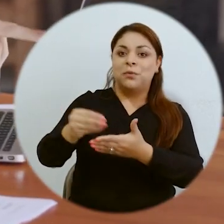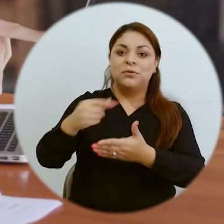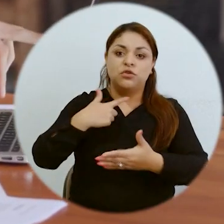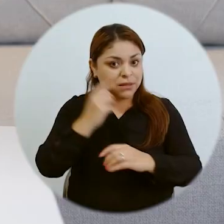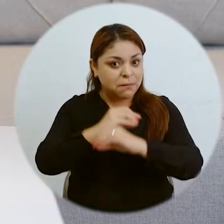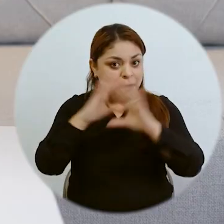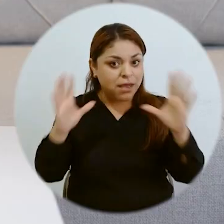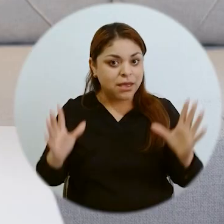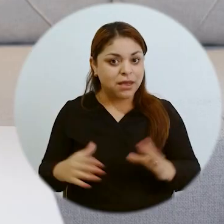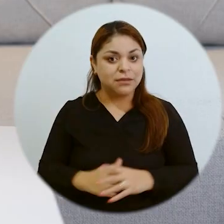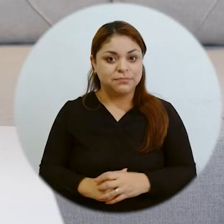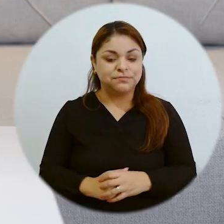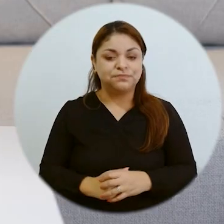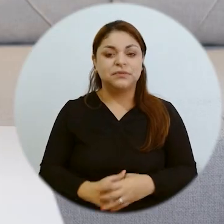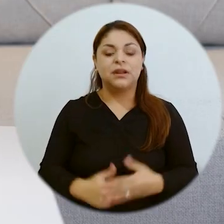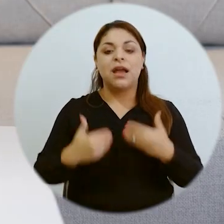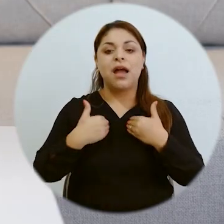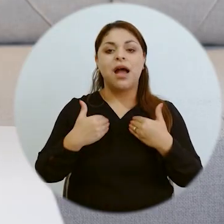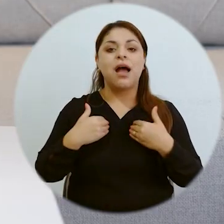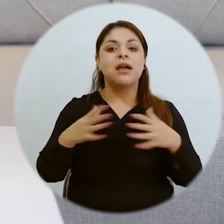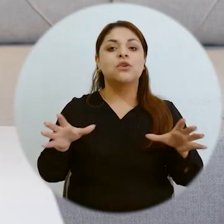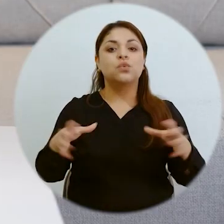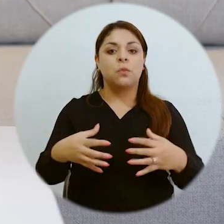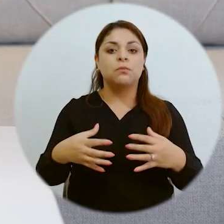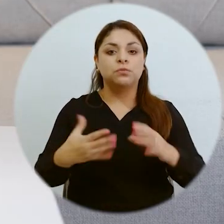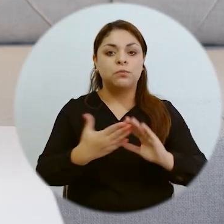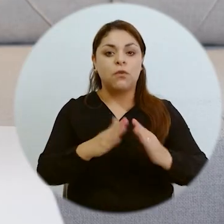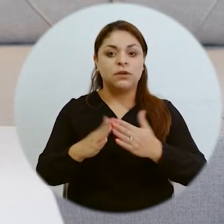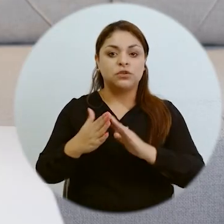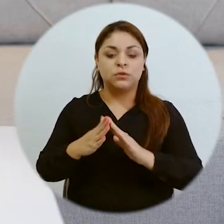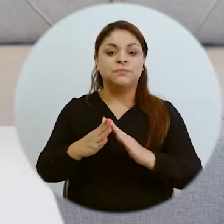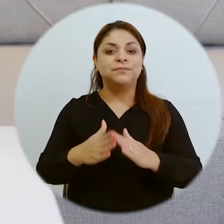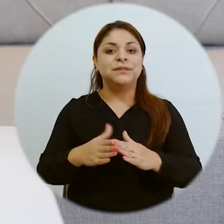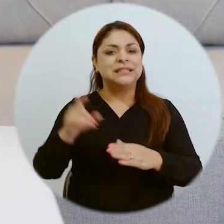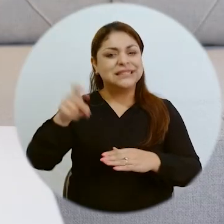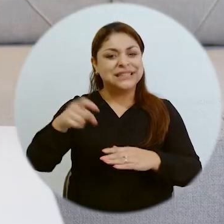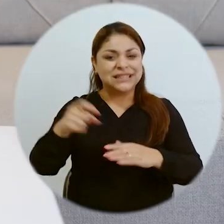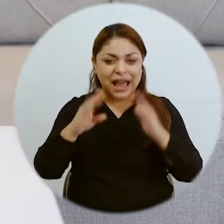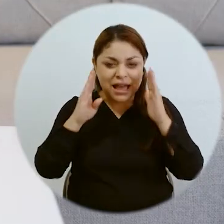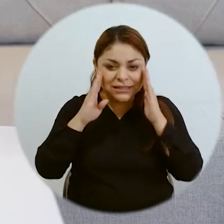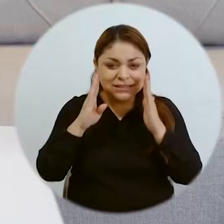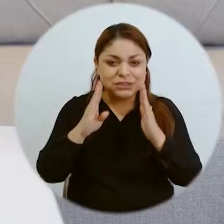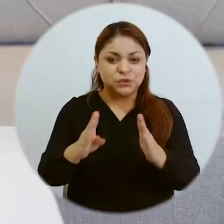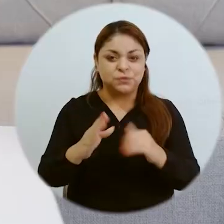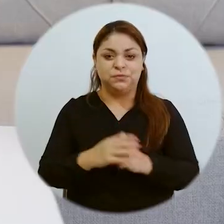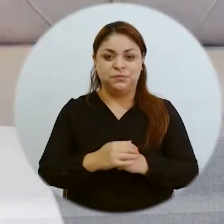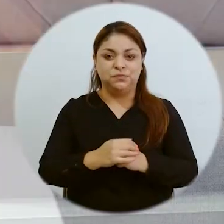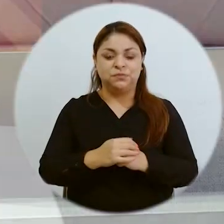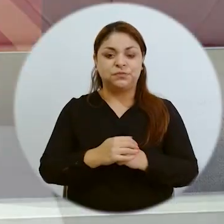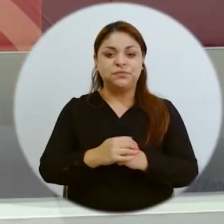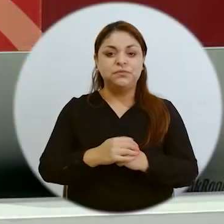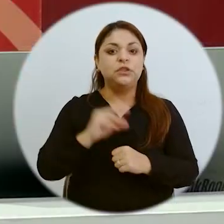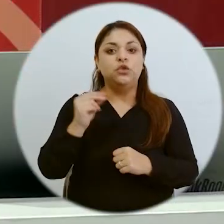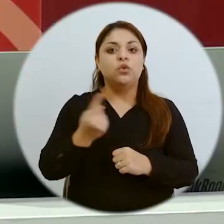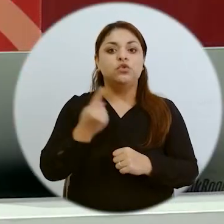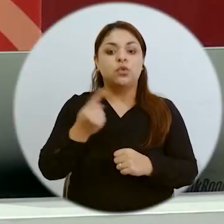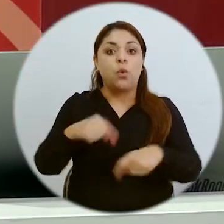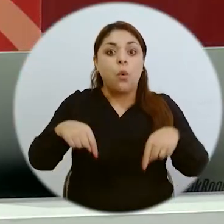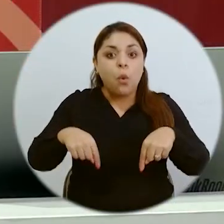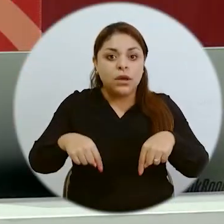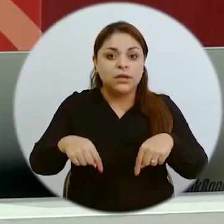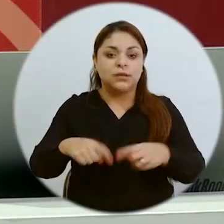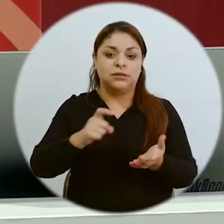rodaría por las calles. Tengo algún autocontrol. Si yo tomara todos los créditos que me ofrecen,